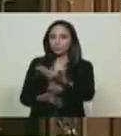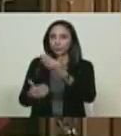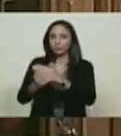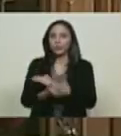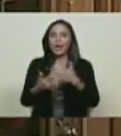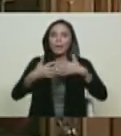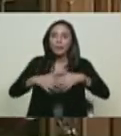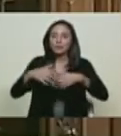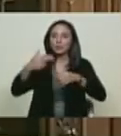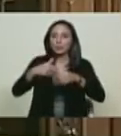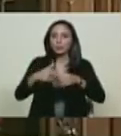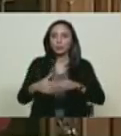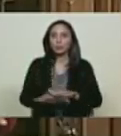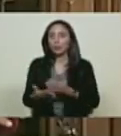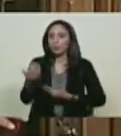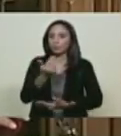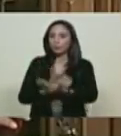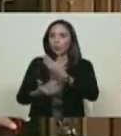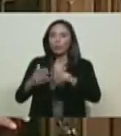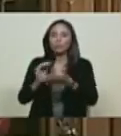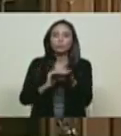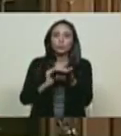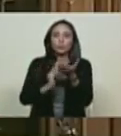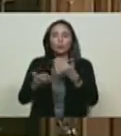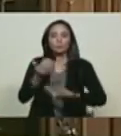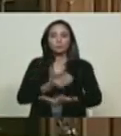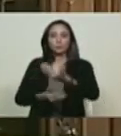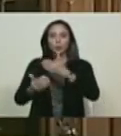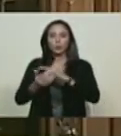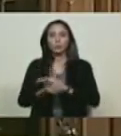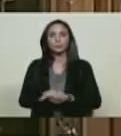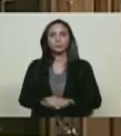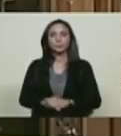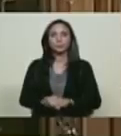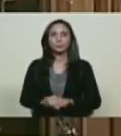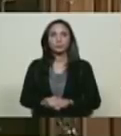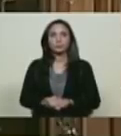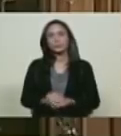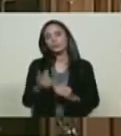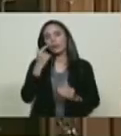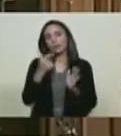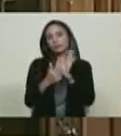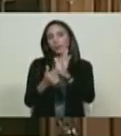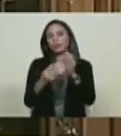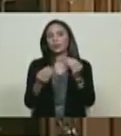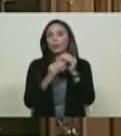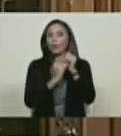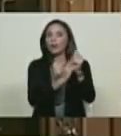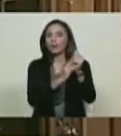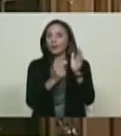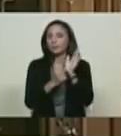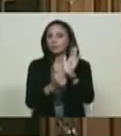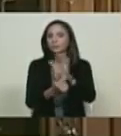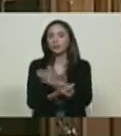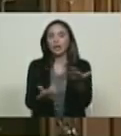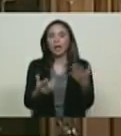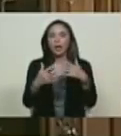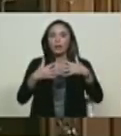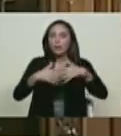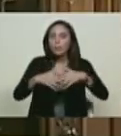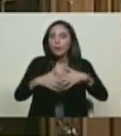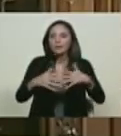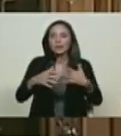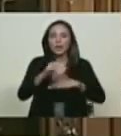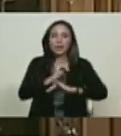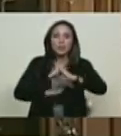industria petrolera. Ganamos todo. Ganamos todo y se demuestra que hay un liderazgo en el campo